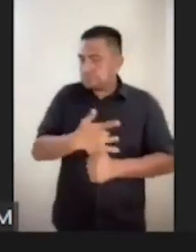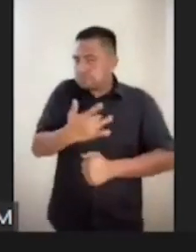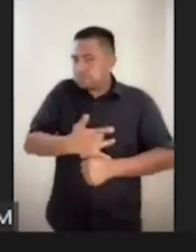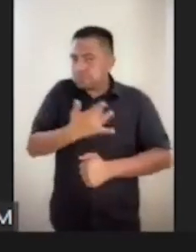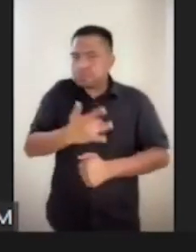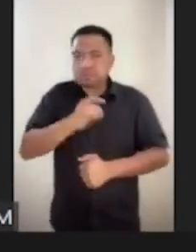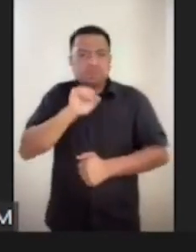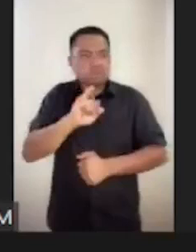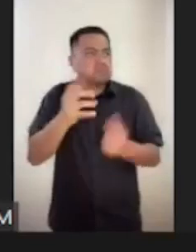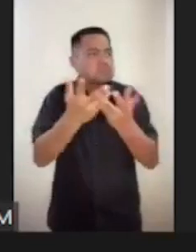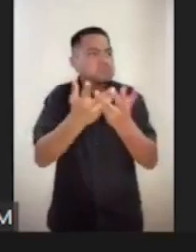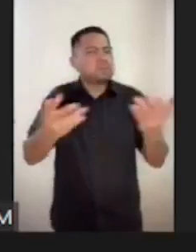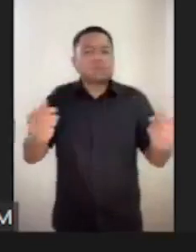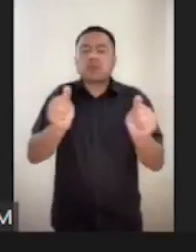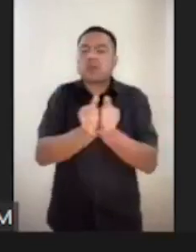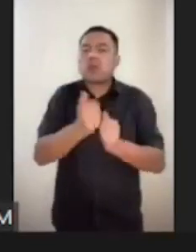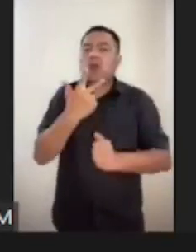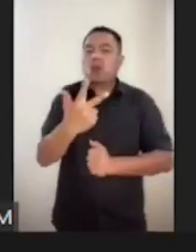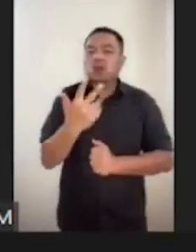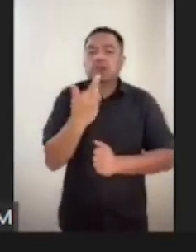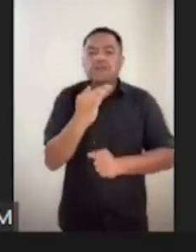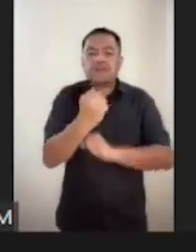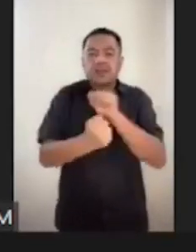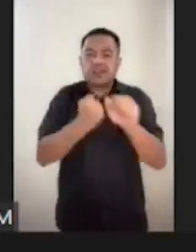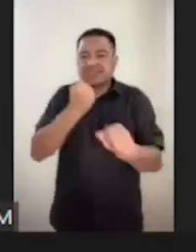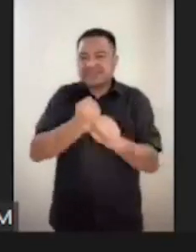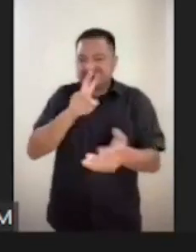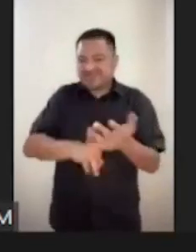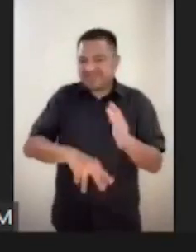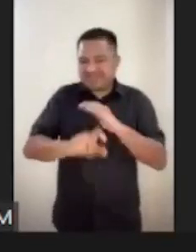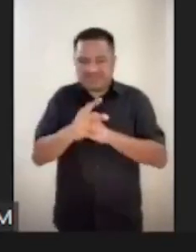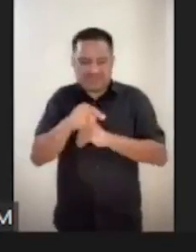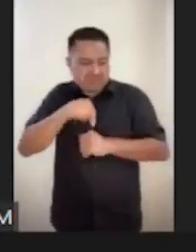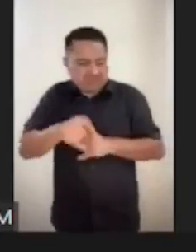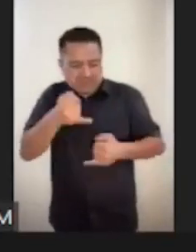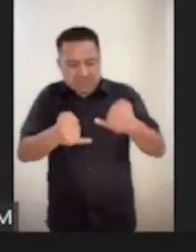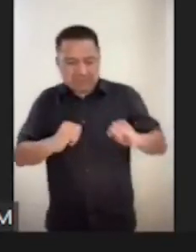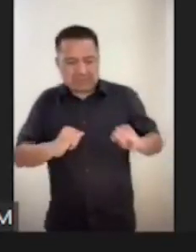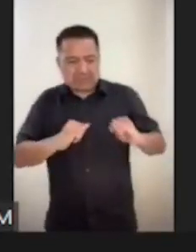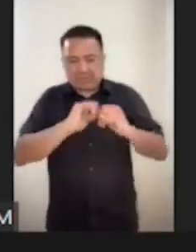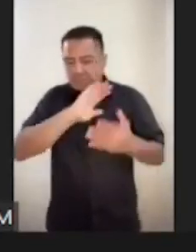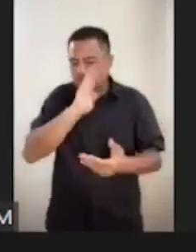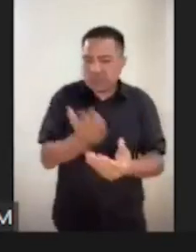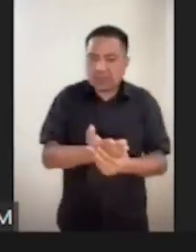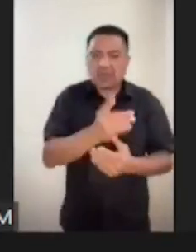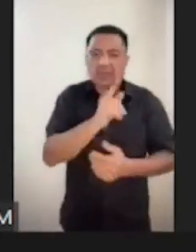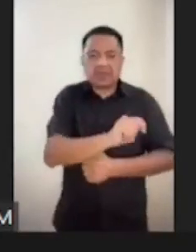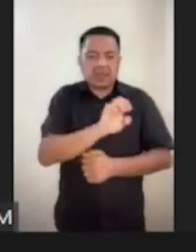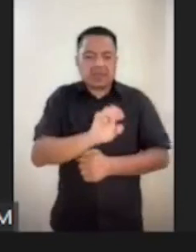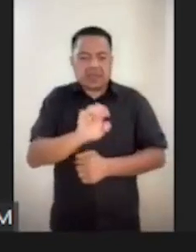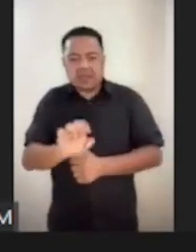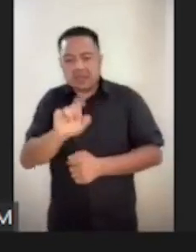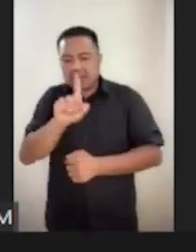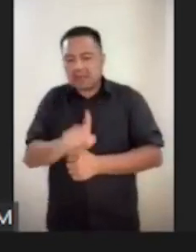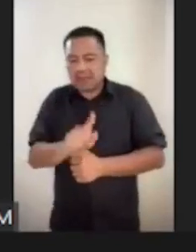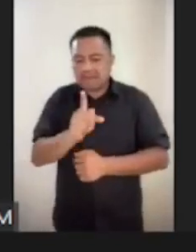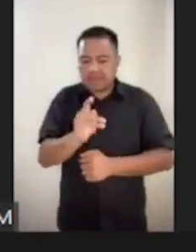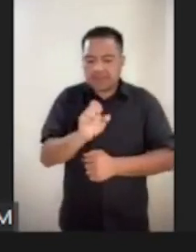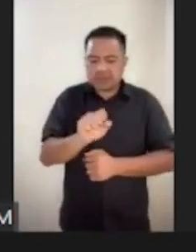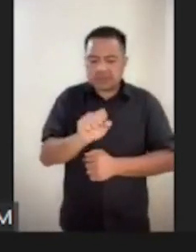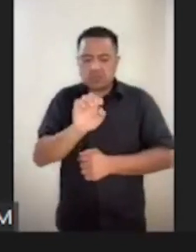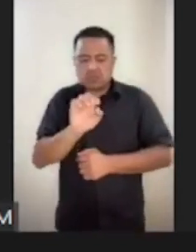de lo resuelto el 8 de febrero por este Tribunal Electoral en el expediente identificado con la clave TE, diagonal PES, diagonal 2,